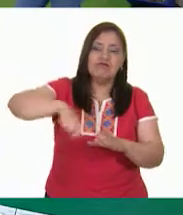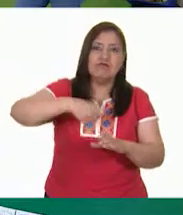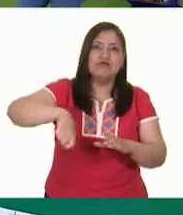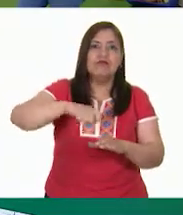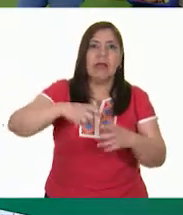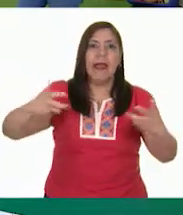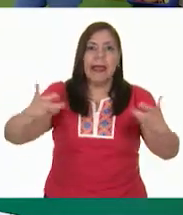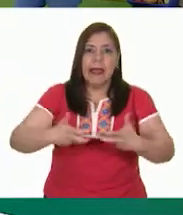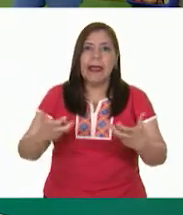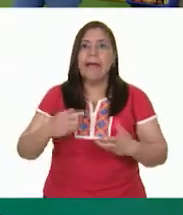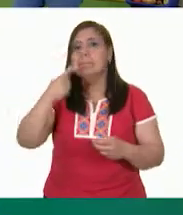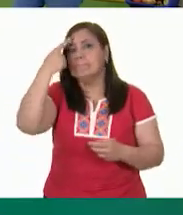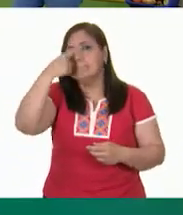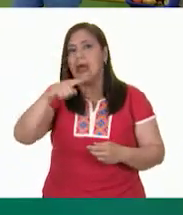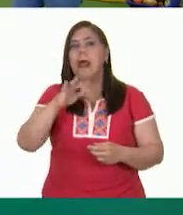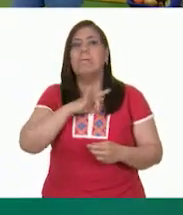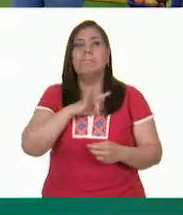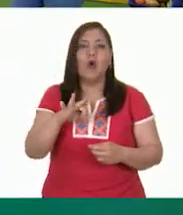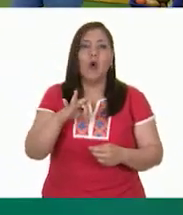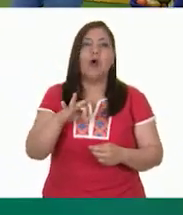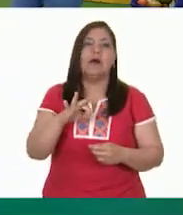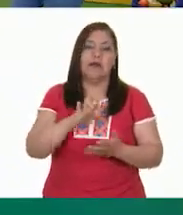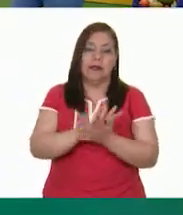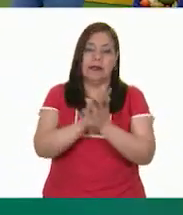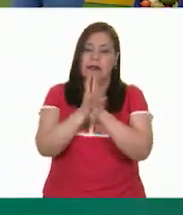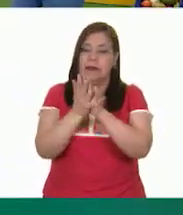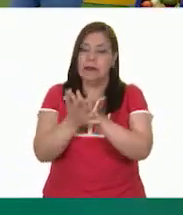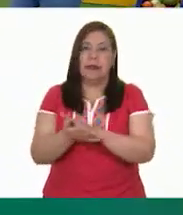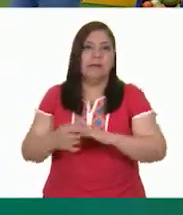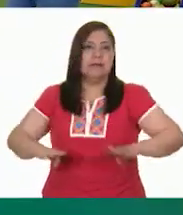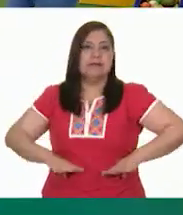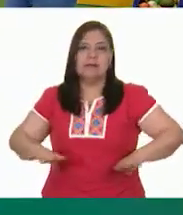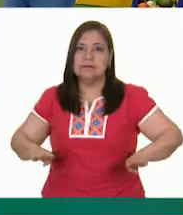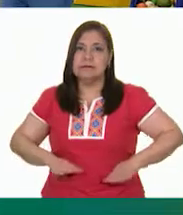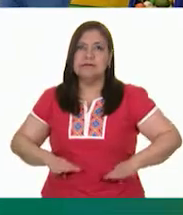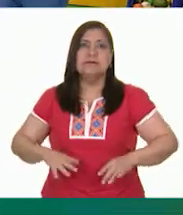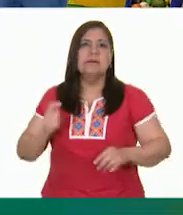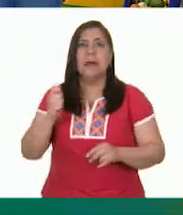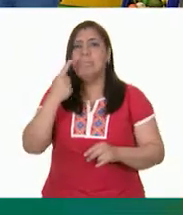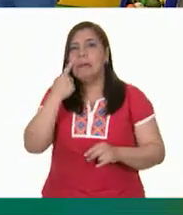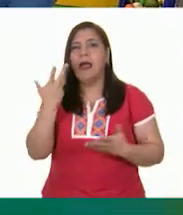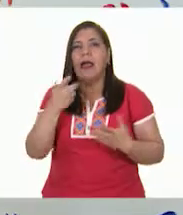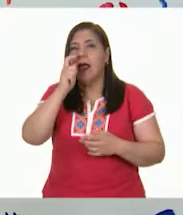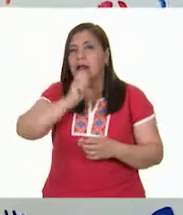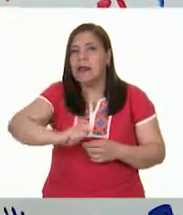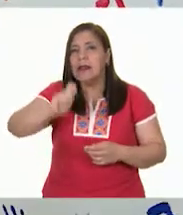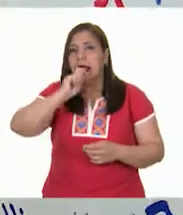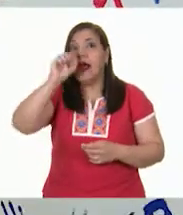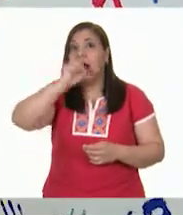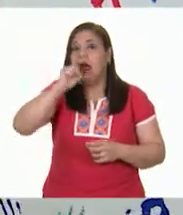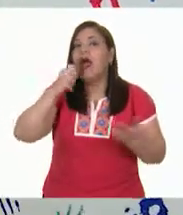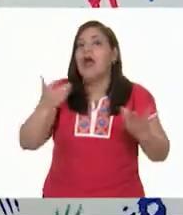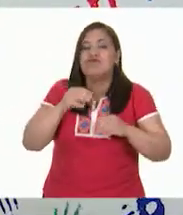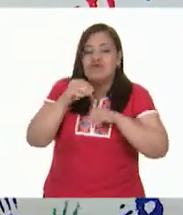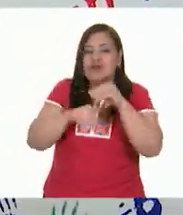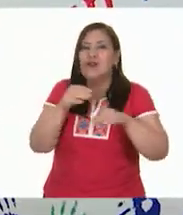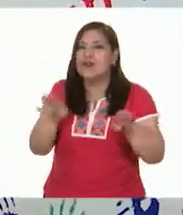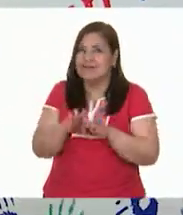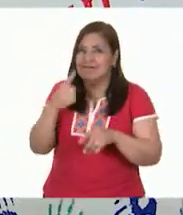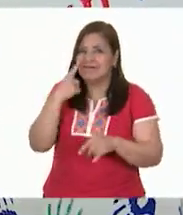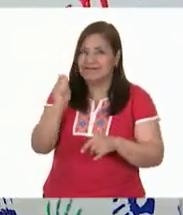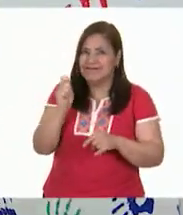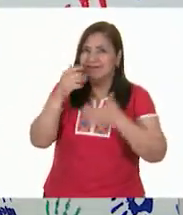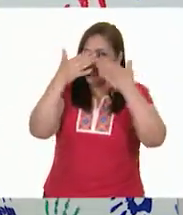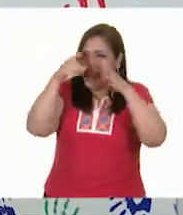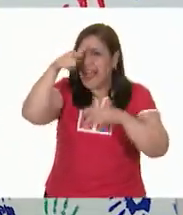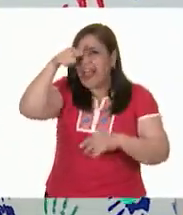cual tienden a cambiar de estado. Lo vamos a ver cómo hacen estas paletas o estos helados. ¡Uy, sí! Vamos a conocer cómo